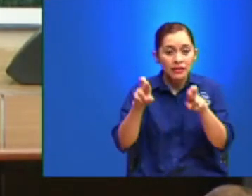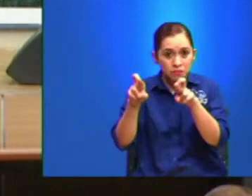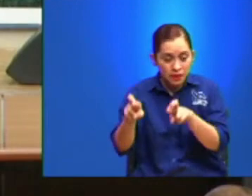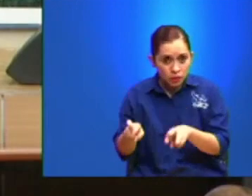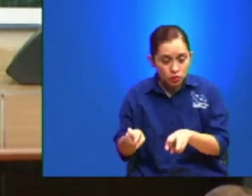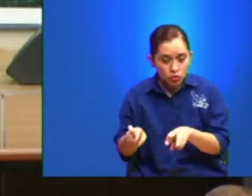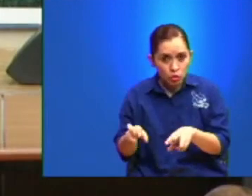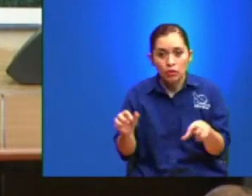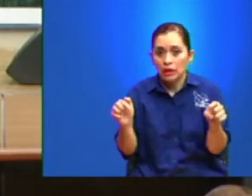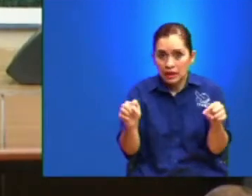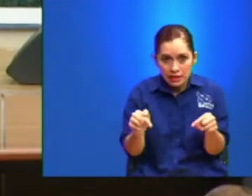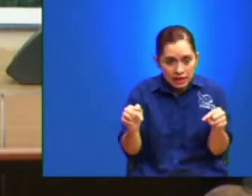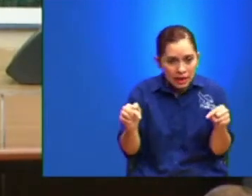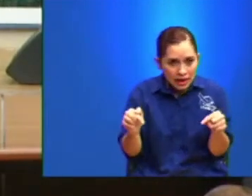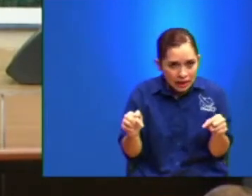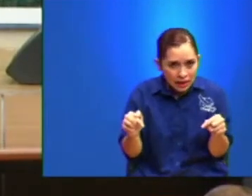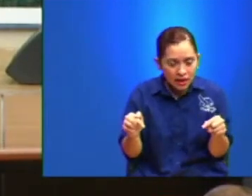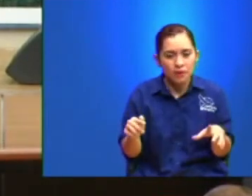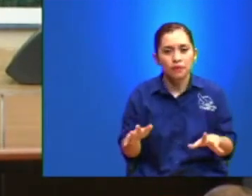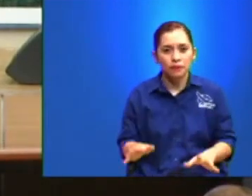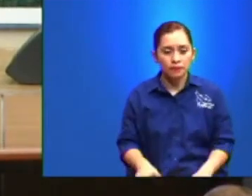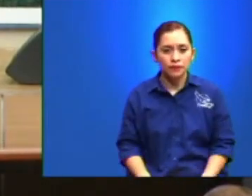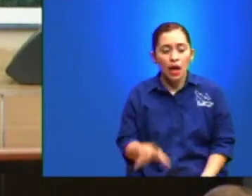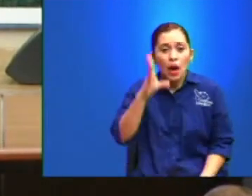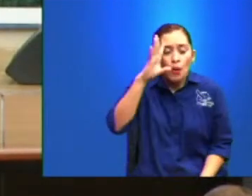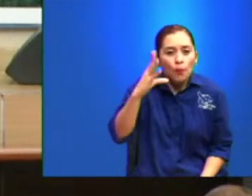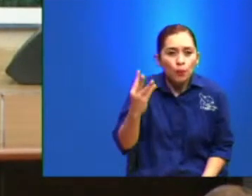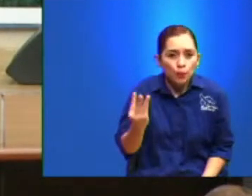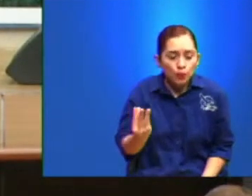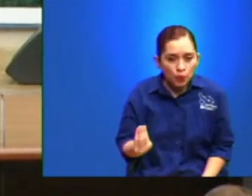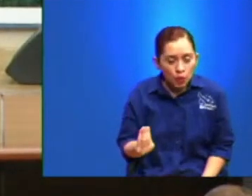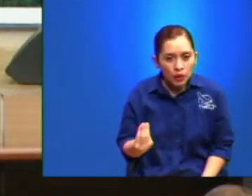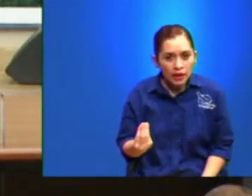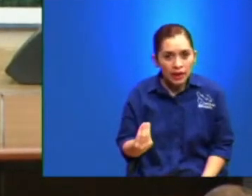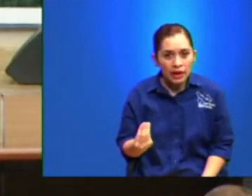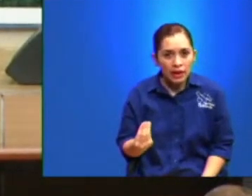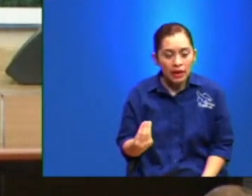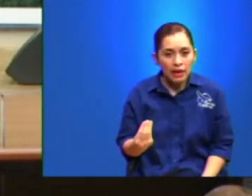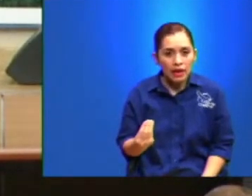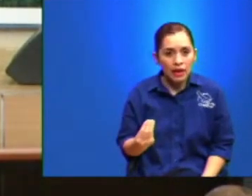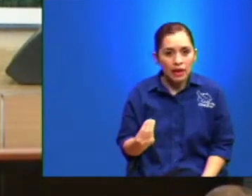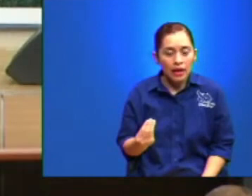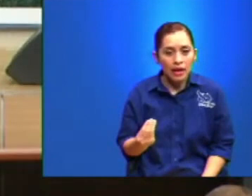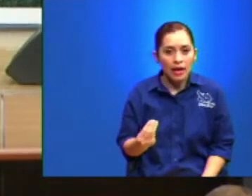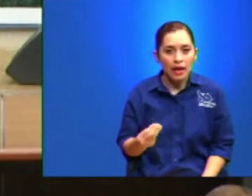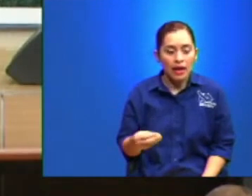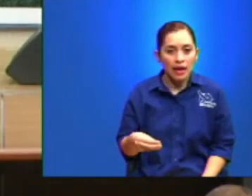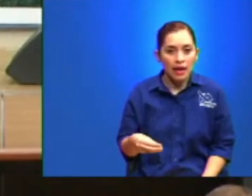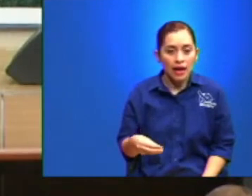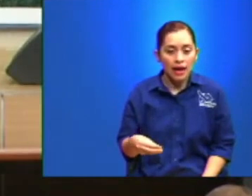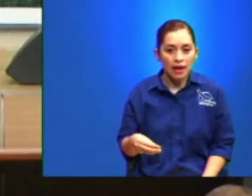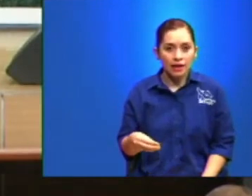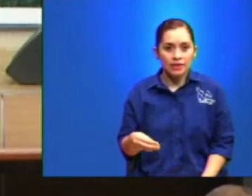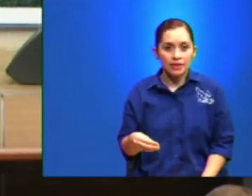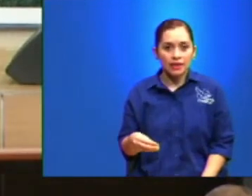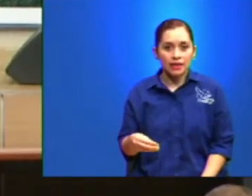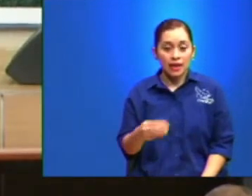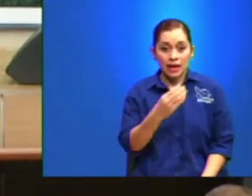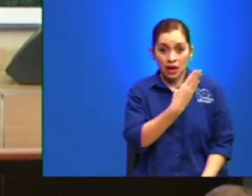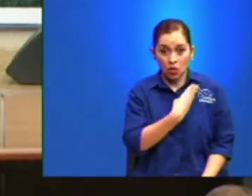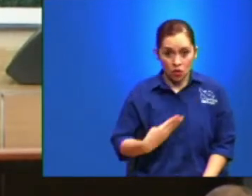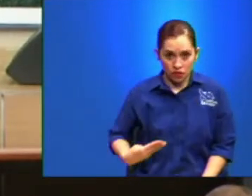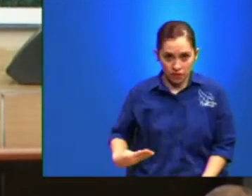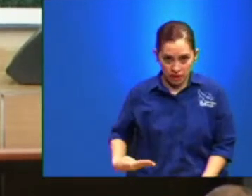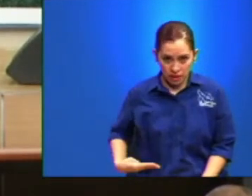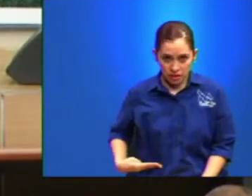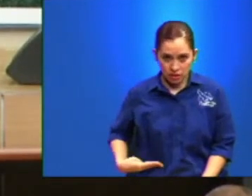de higienización porque lo que el ministerio de salud y nos nos ha aconsejado es que